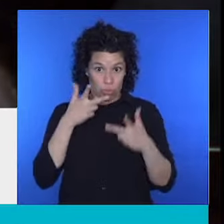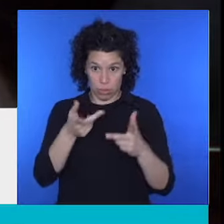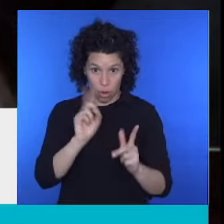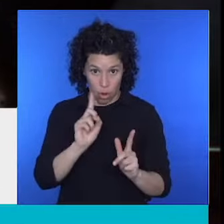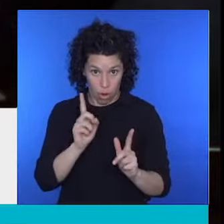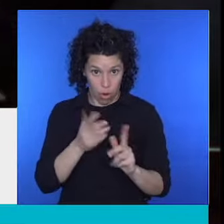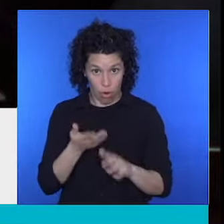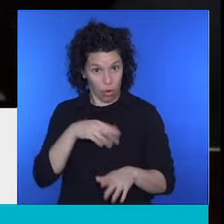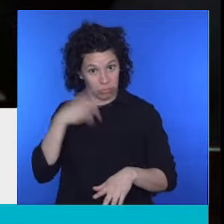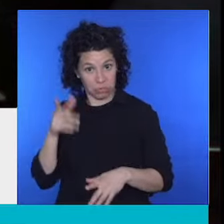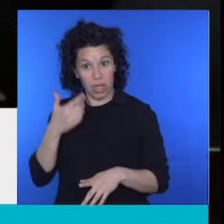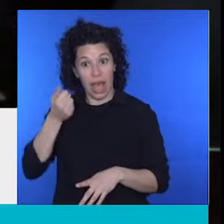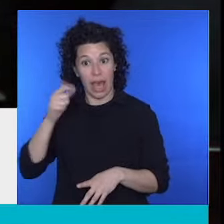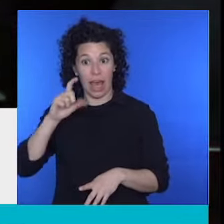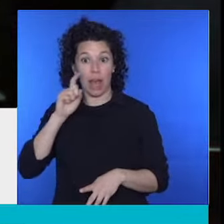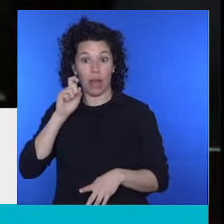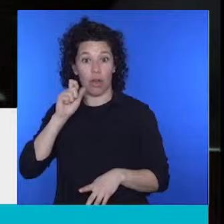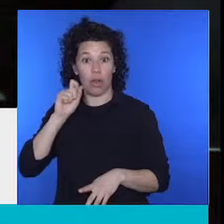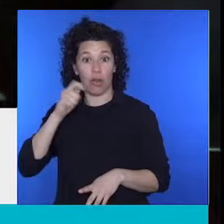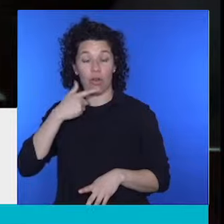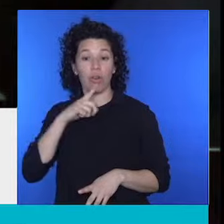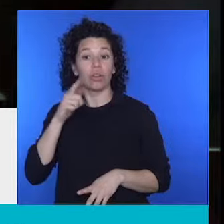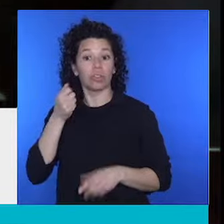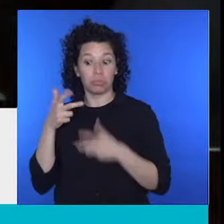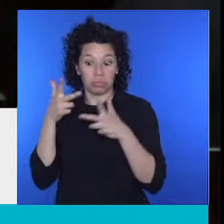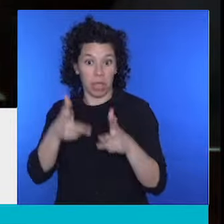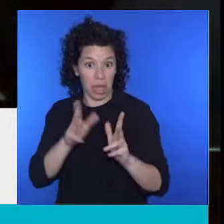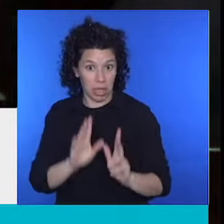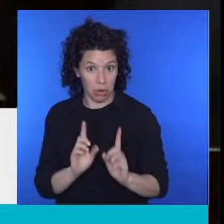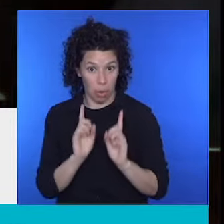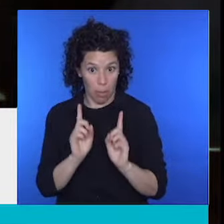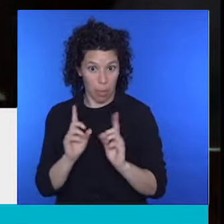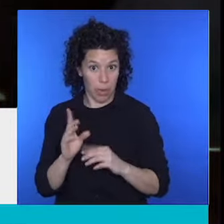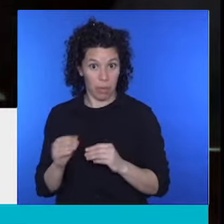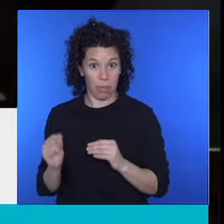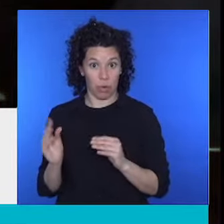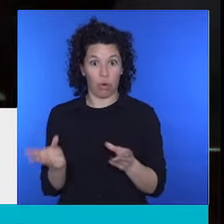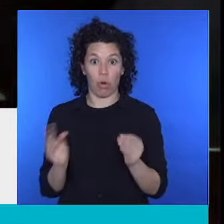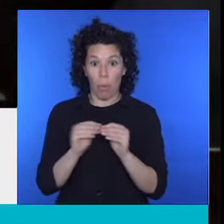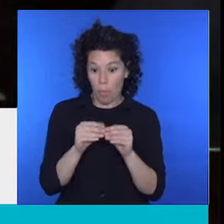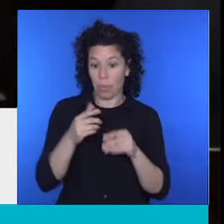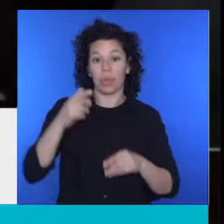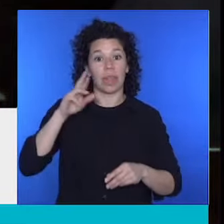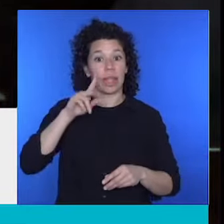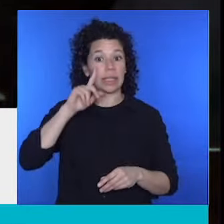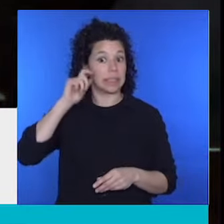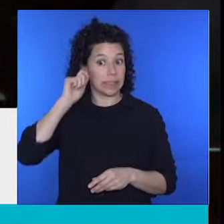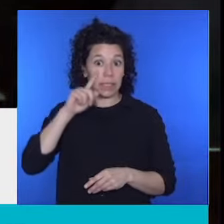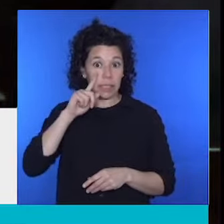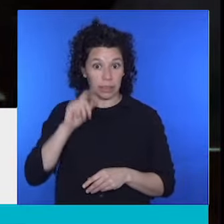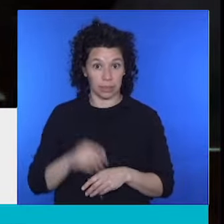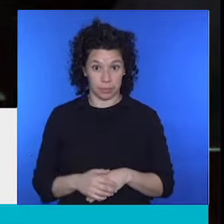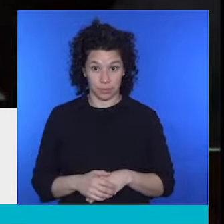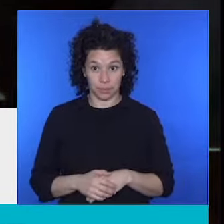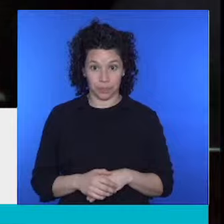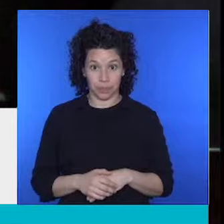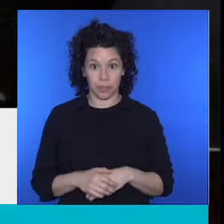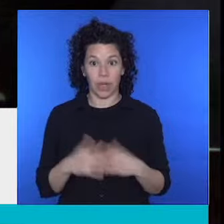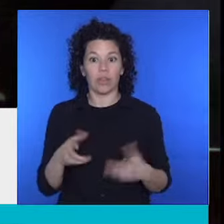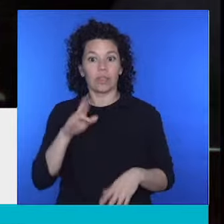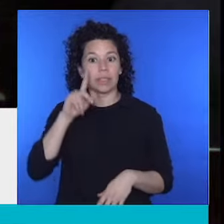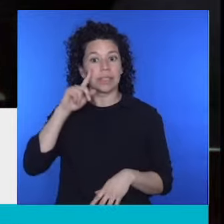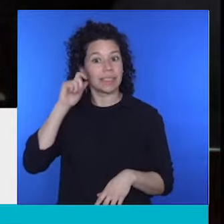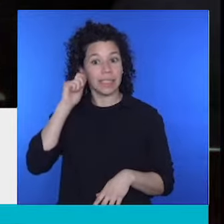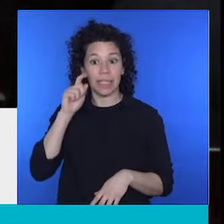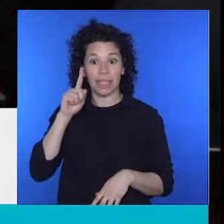acá y es titular de los diarios que esto es complementario al rigi complementario Entonces el rigi establece a nivel